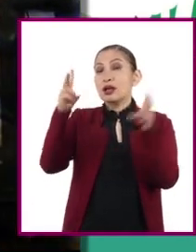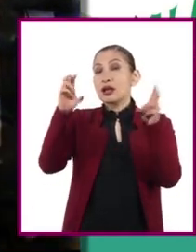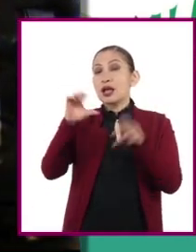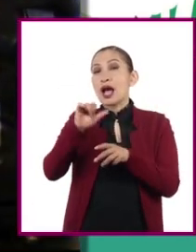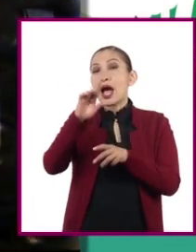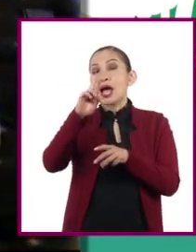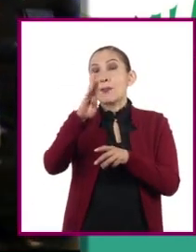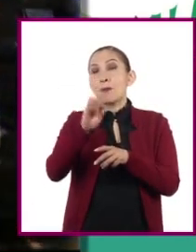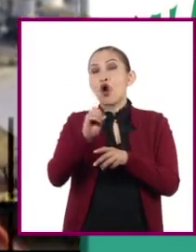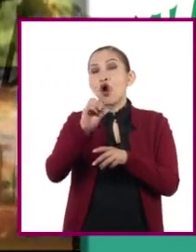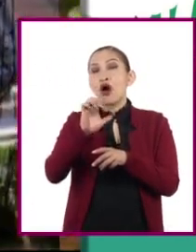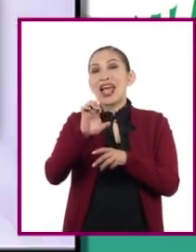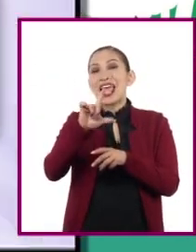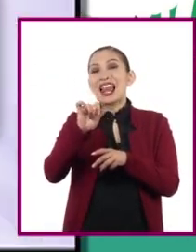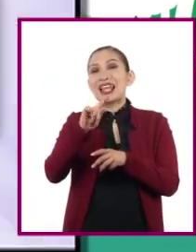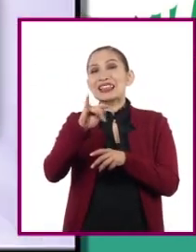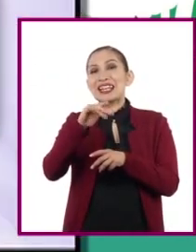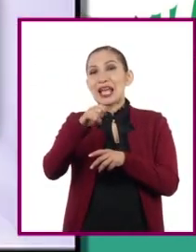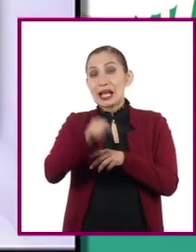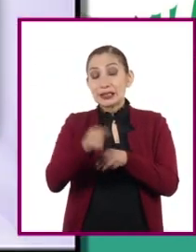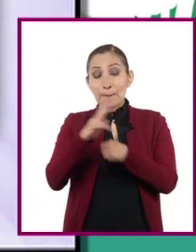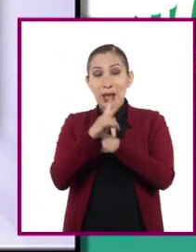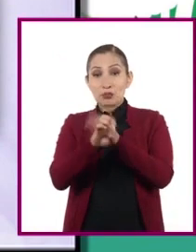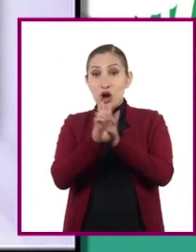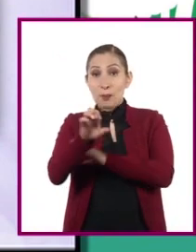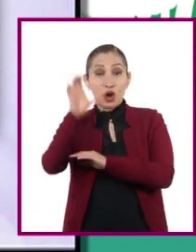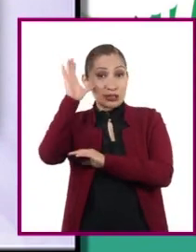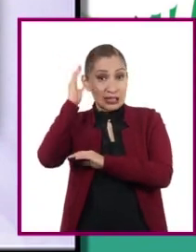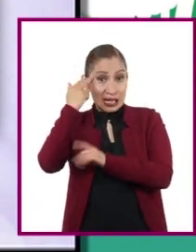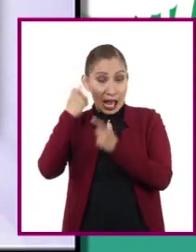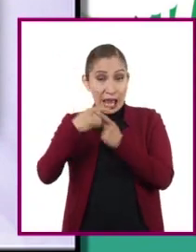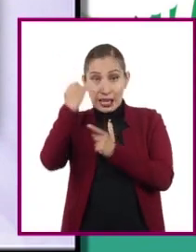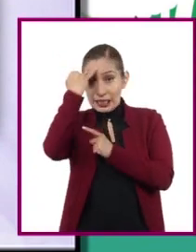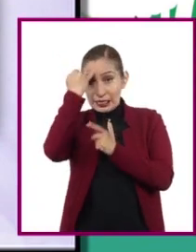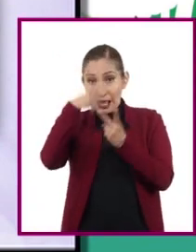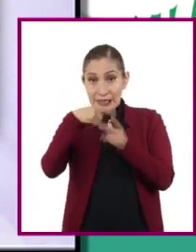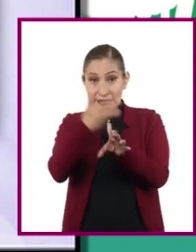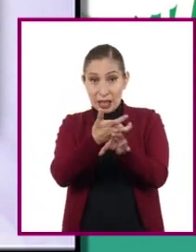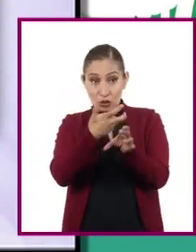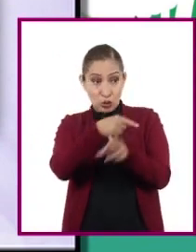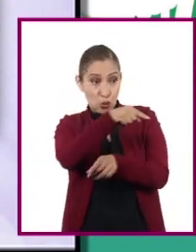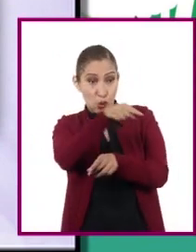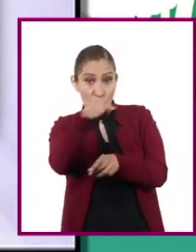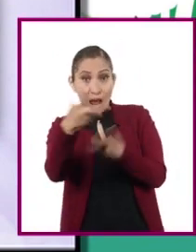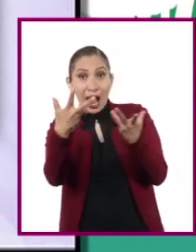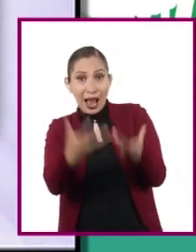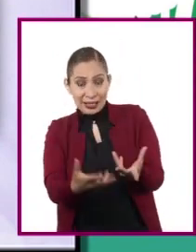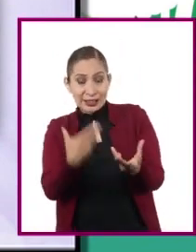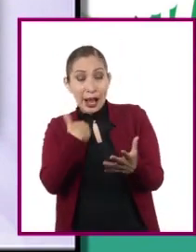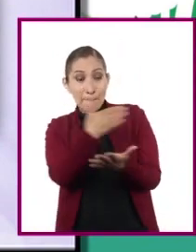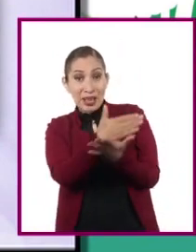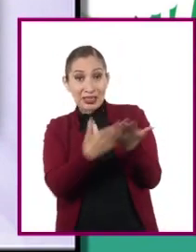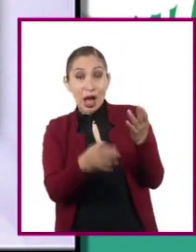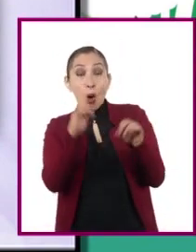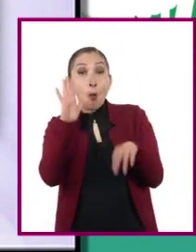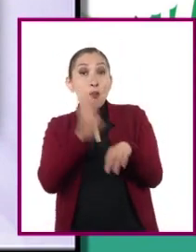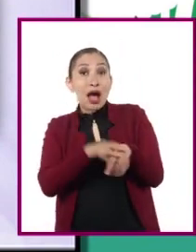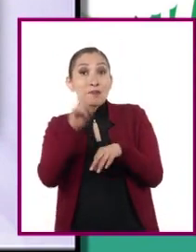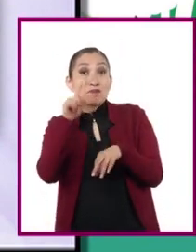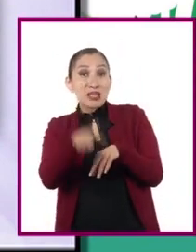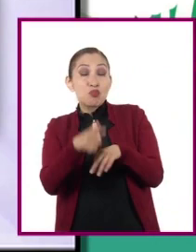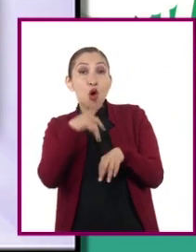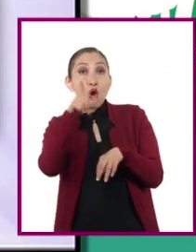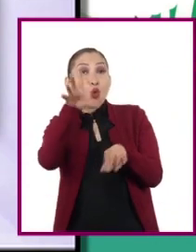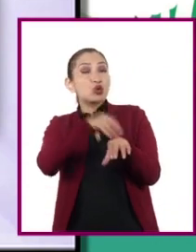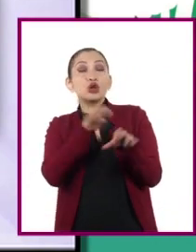llamadas carboeléctricas. Países como China, India y Estados Unidos producen la mitad o más de su